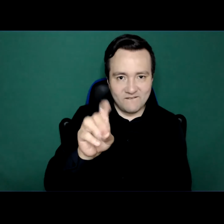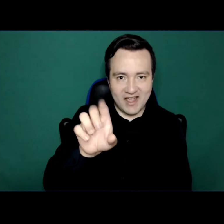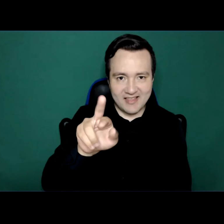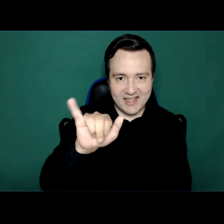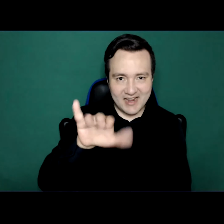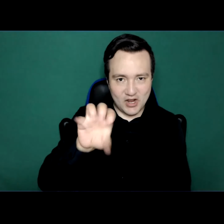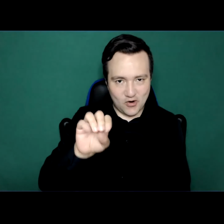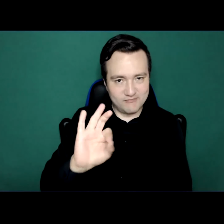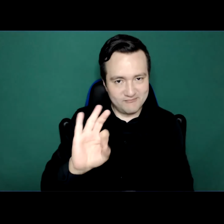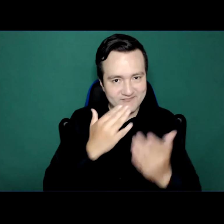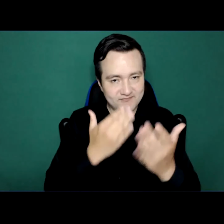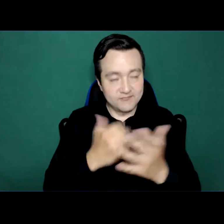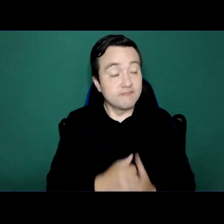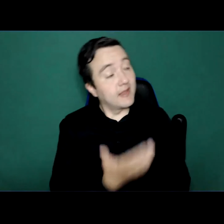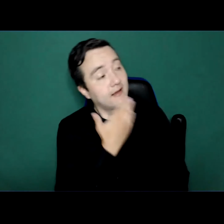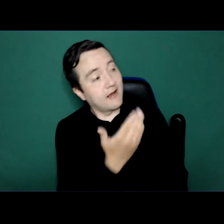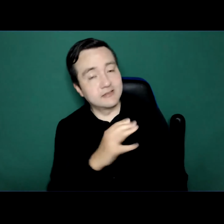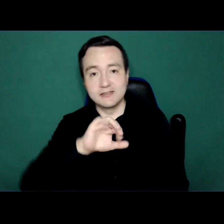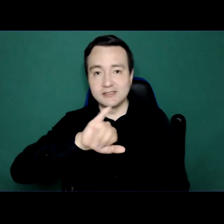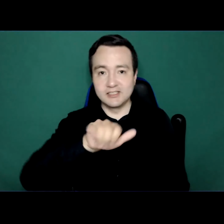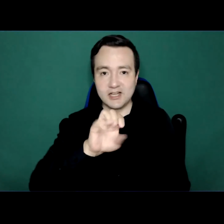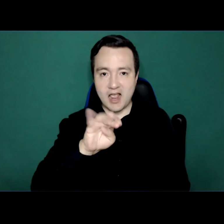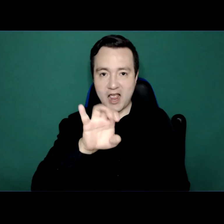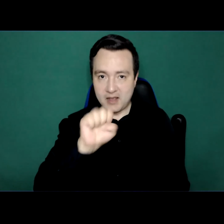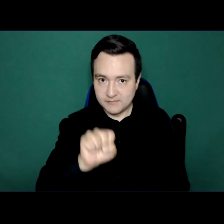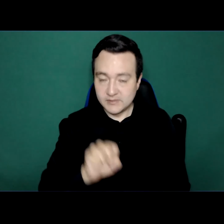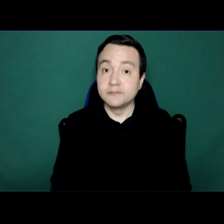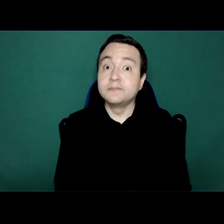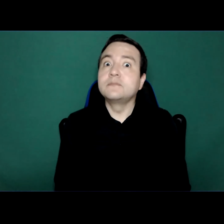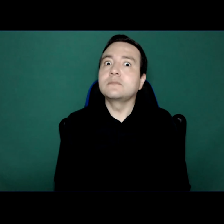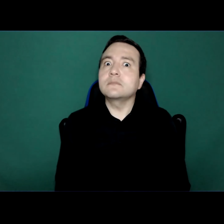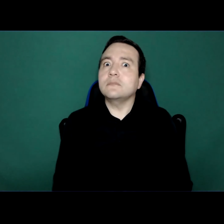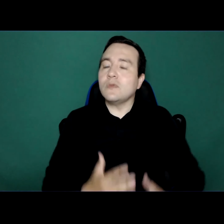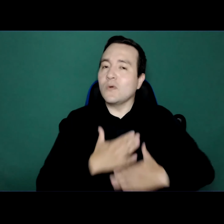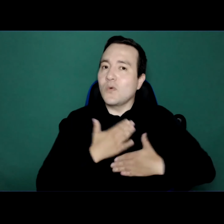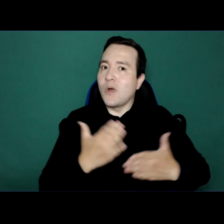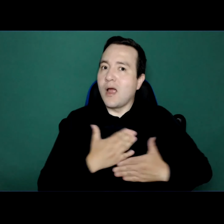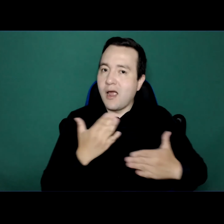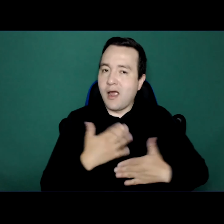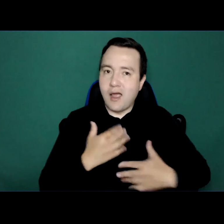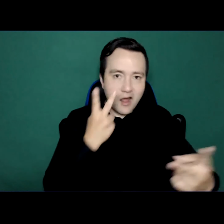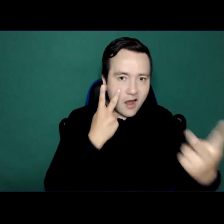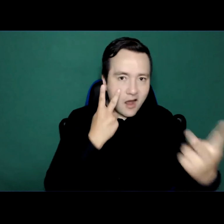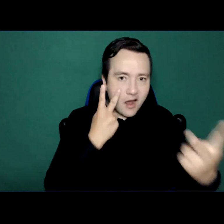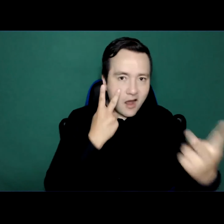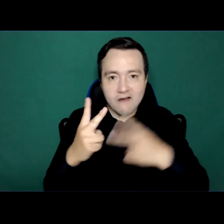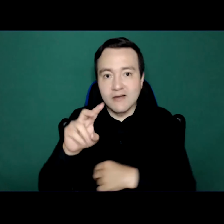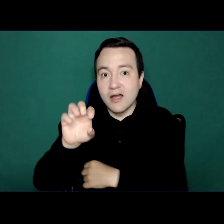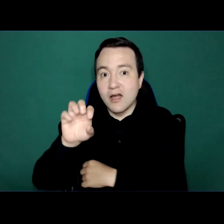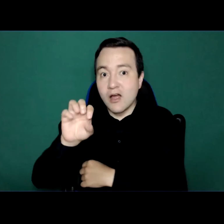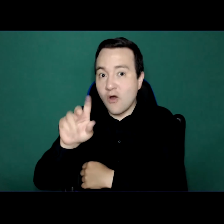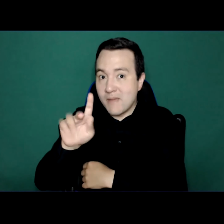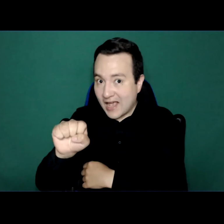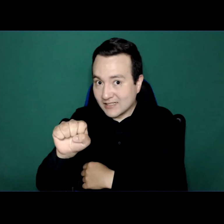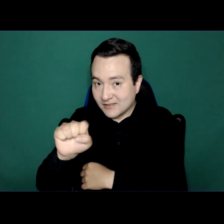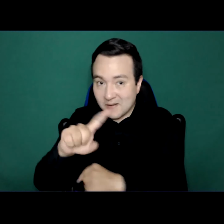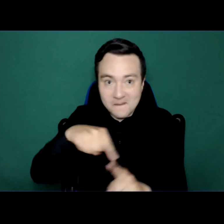Muchas gracias, James. Es impresionante ver el poder combinado de la OPS y de la